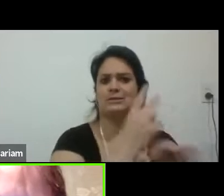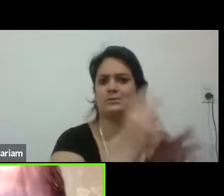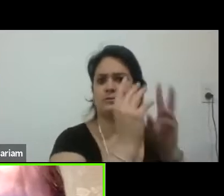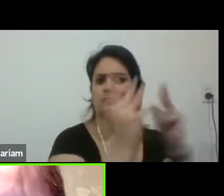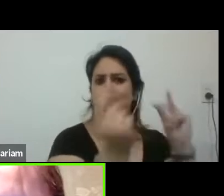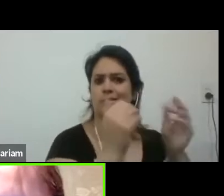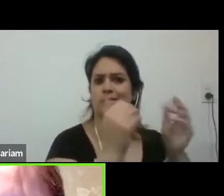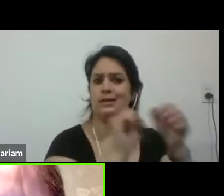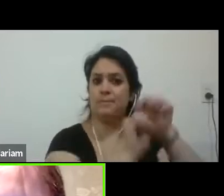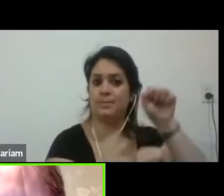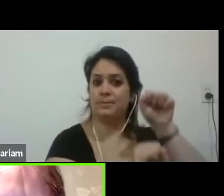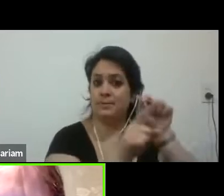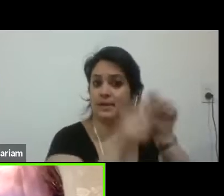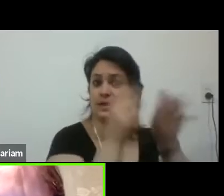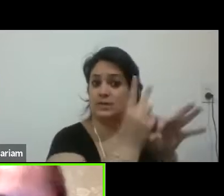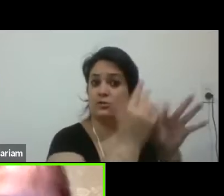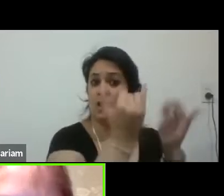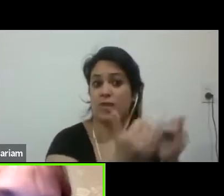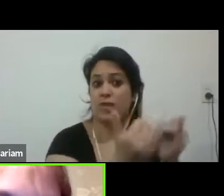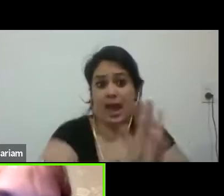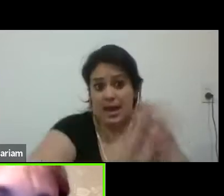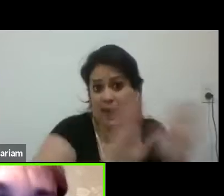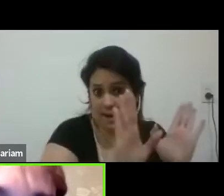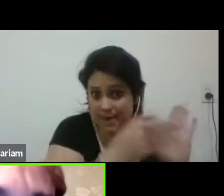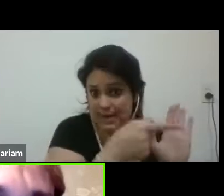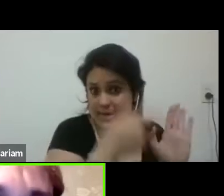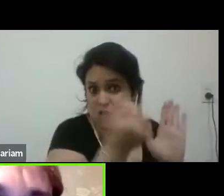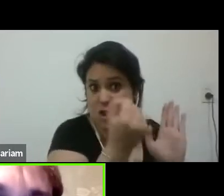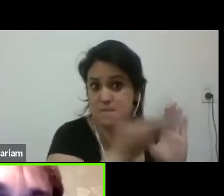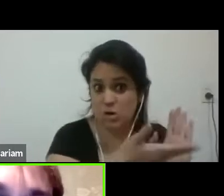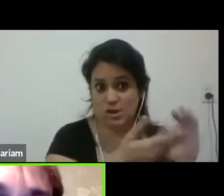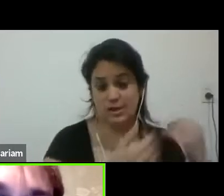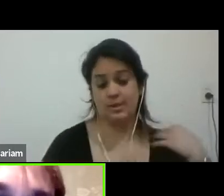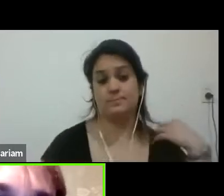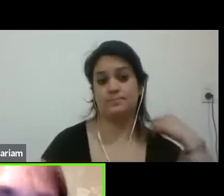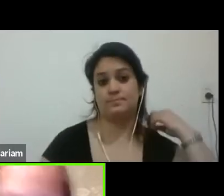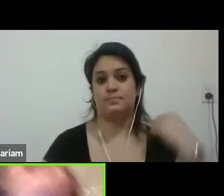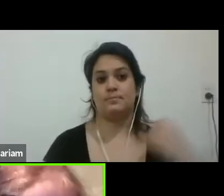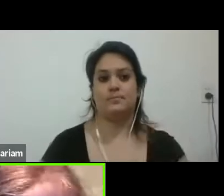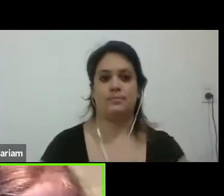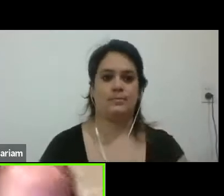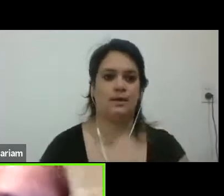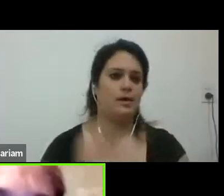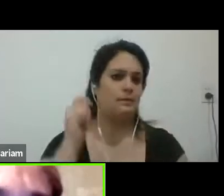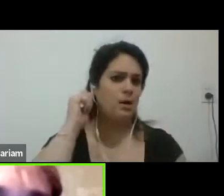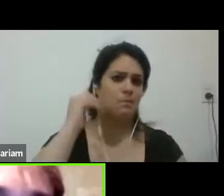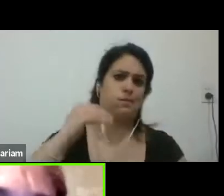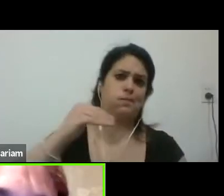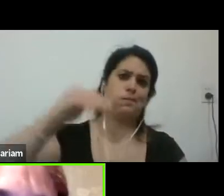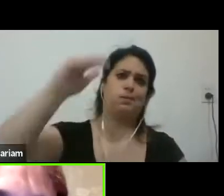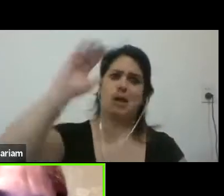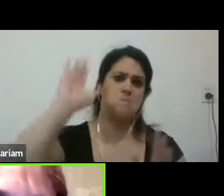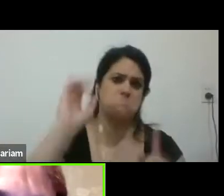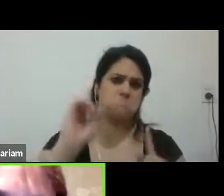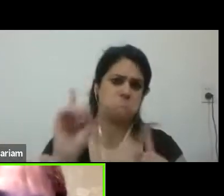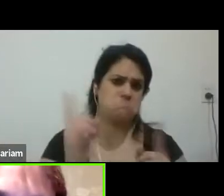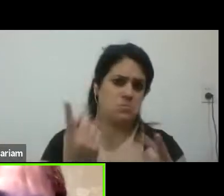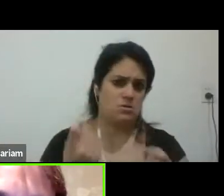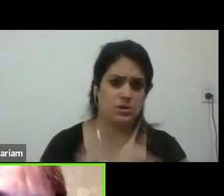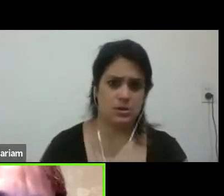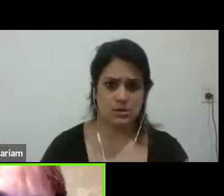certificado analítico certificado analítico de la secundaria límite de edad mayor no hay para nada